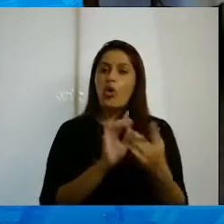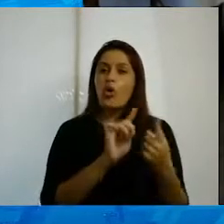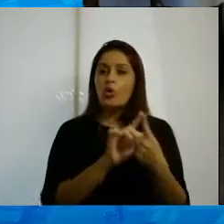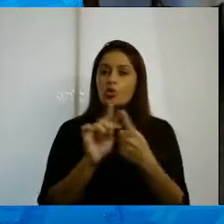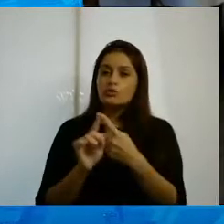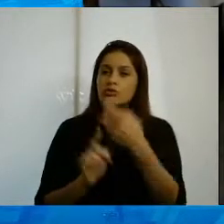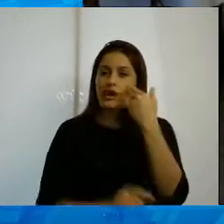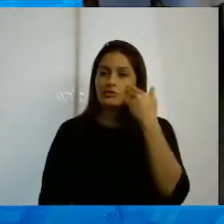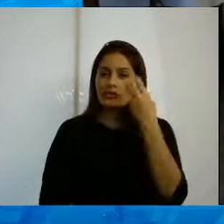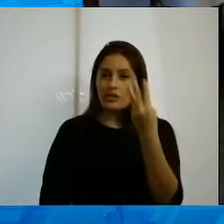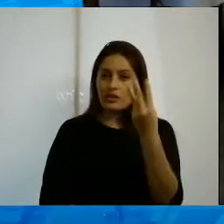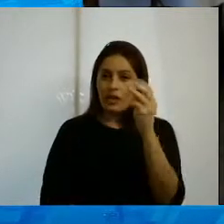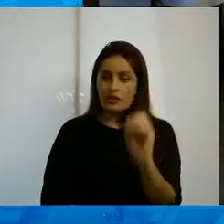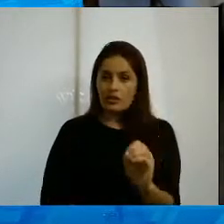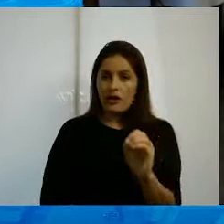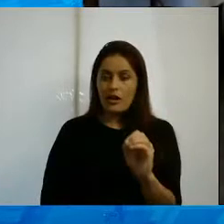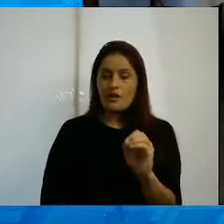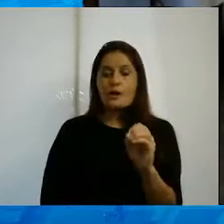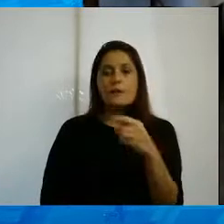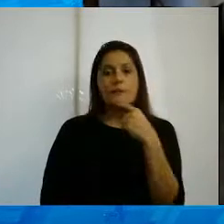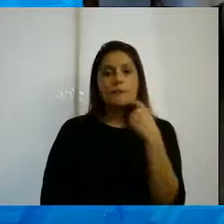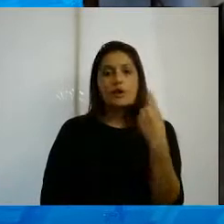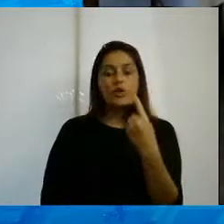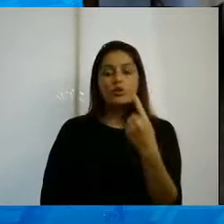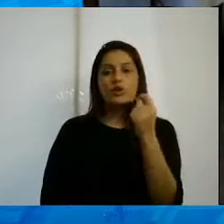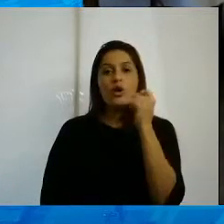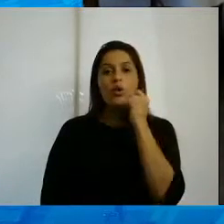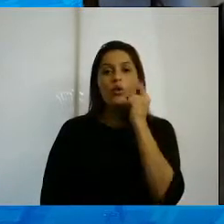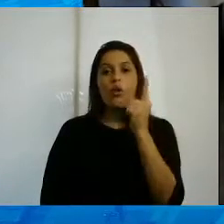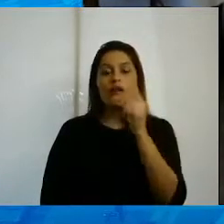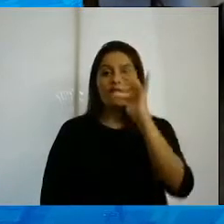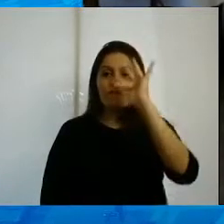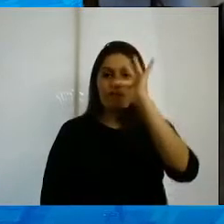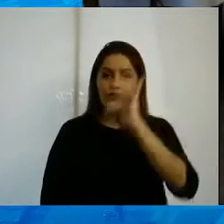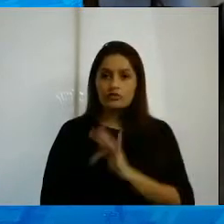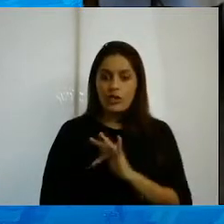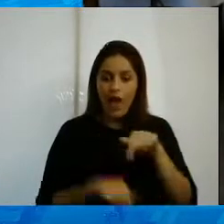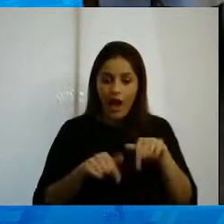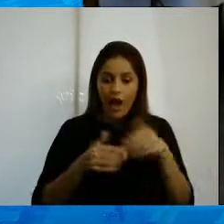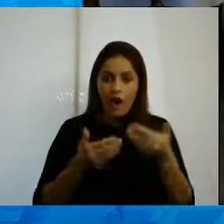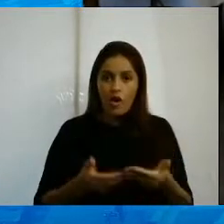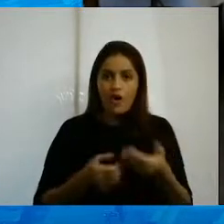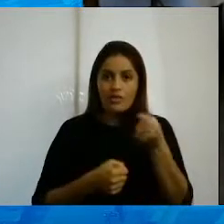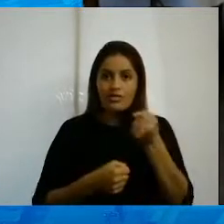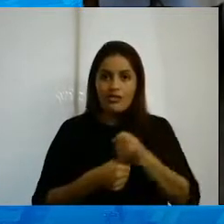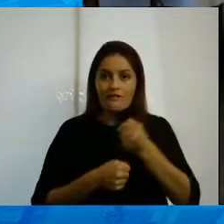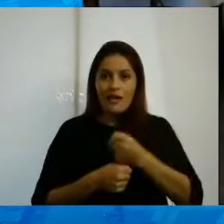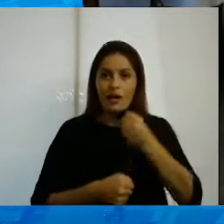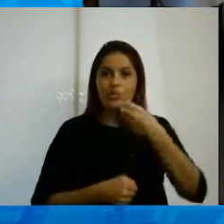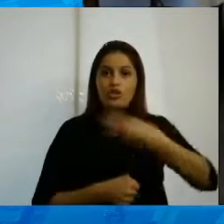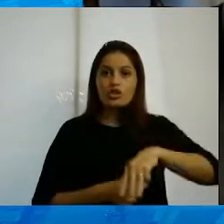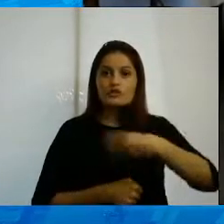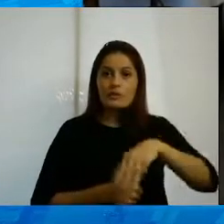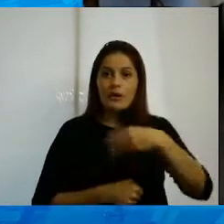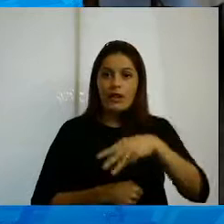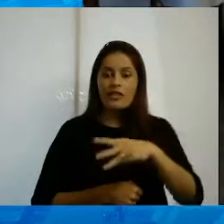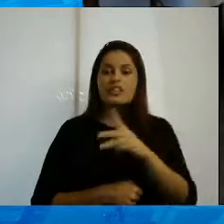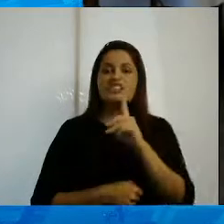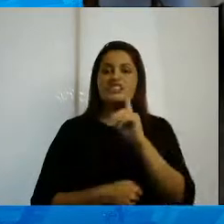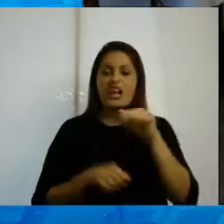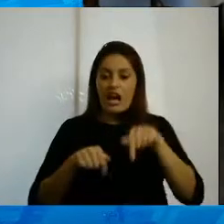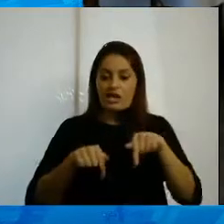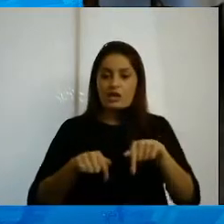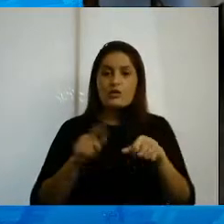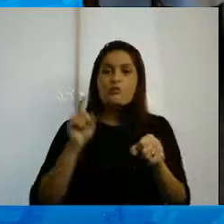me equivoco, ¿cuántos son los funcionarios que actualmente trabajan en la municipalidad han postulado a